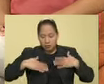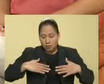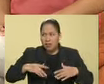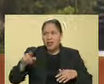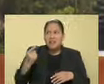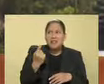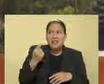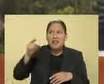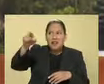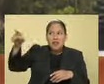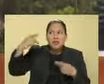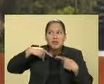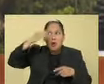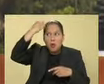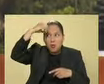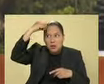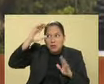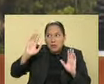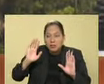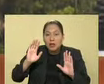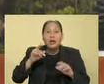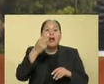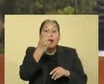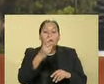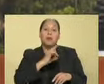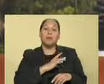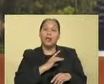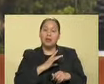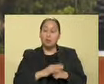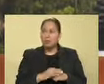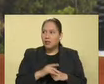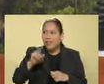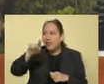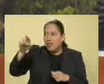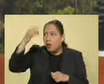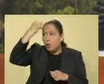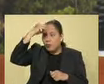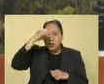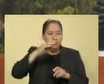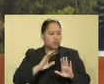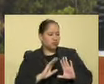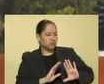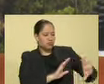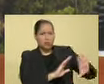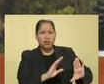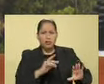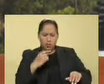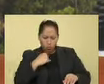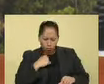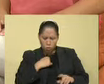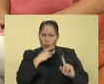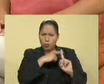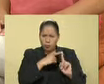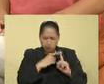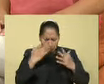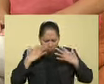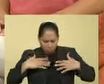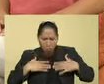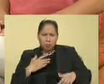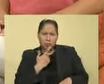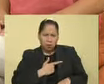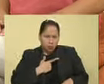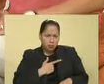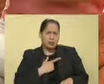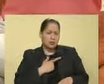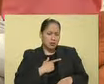dirán. Nada más que el qué dirán es miedo. Pero miedo al rechazo. Si tú te sientes bien y te quieres arreglar, porque vemos muchas mujeres